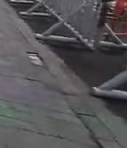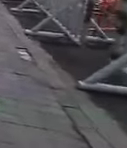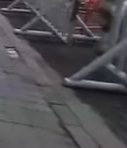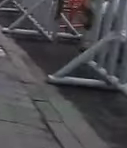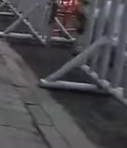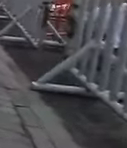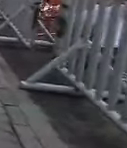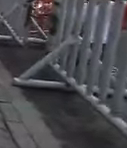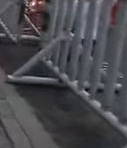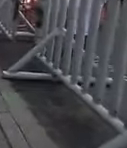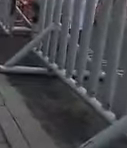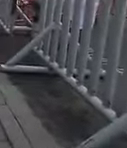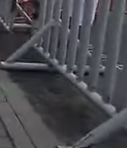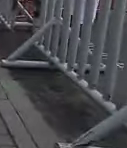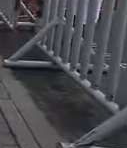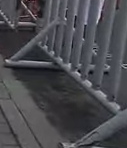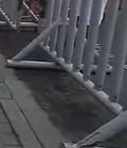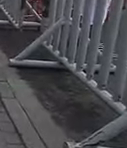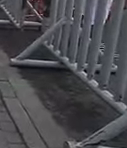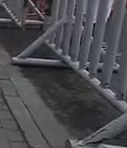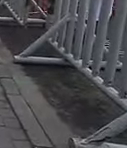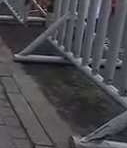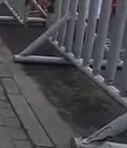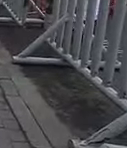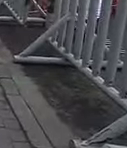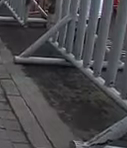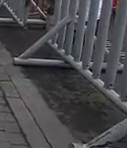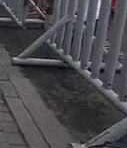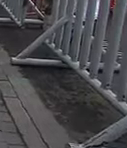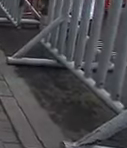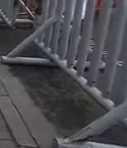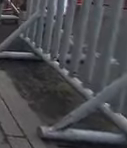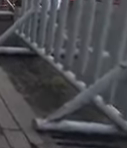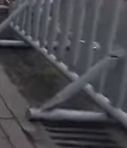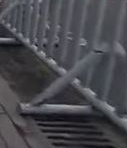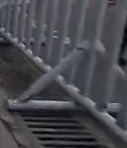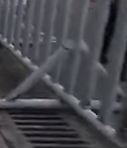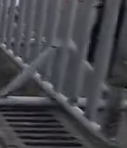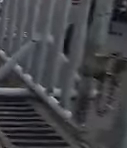distinguida esposa, doctora Beatriz Gutiérrez Müller.